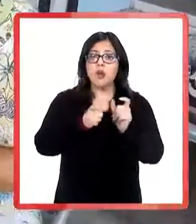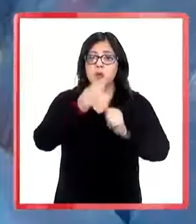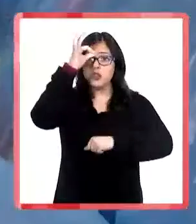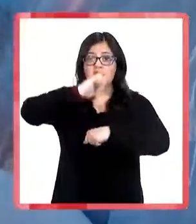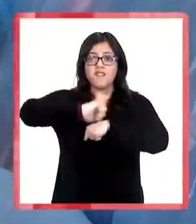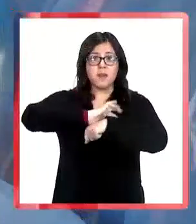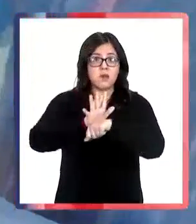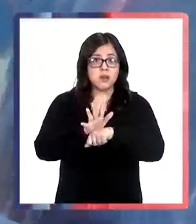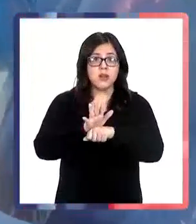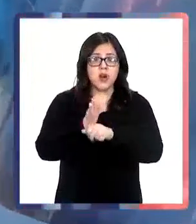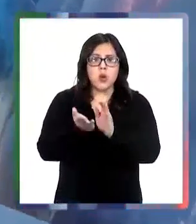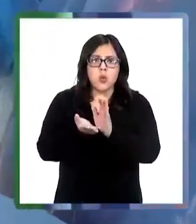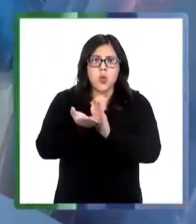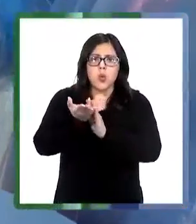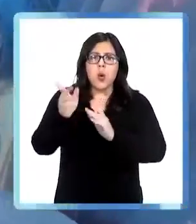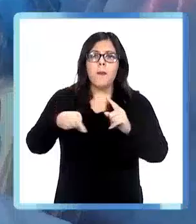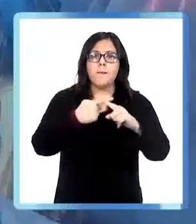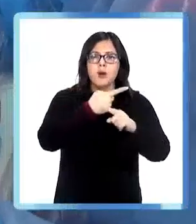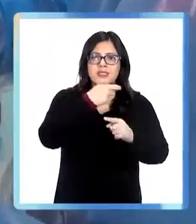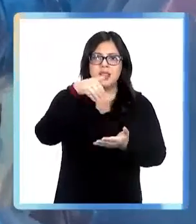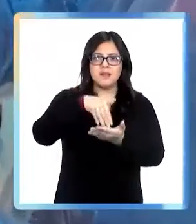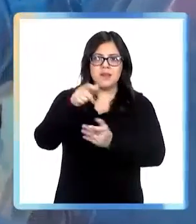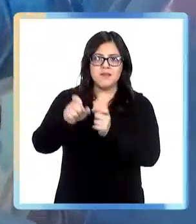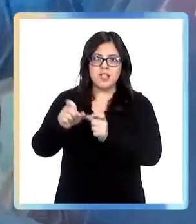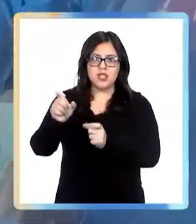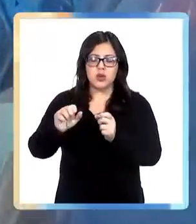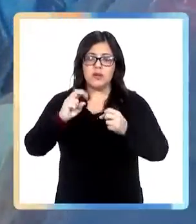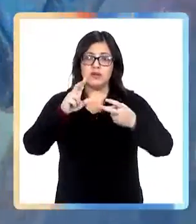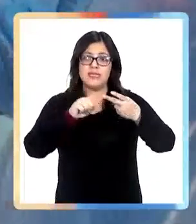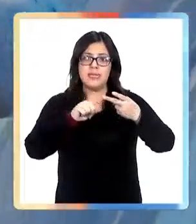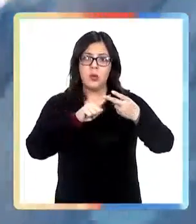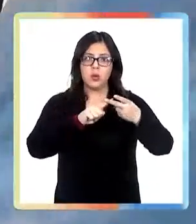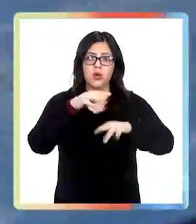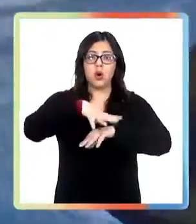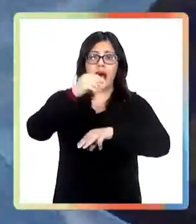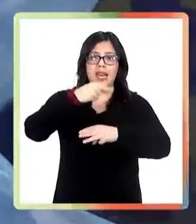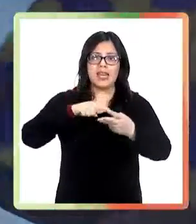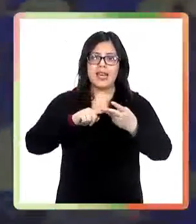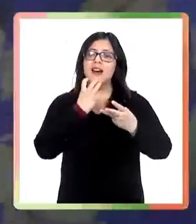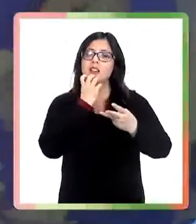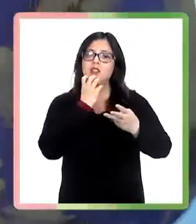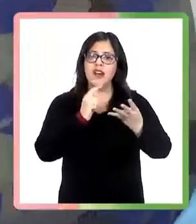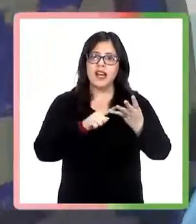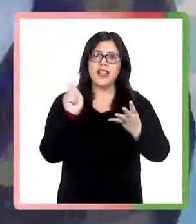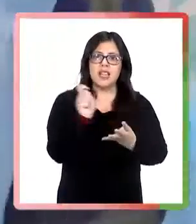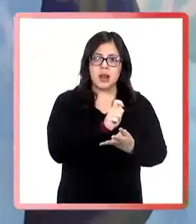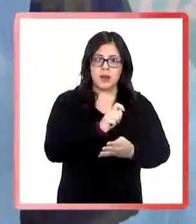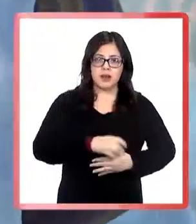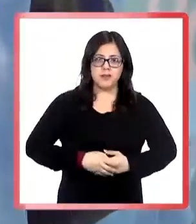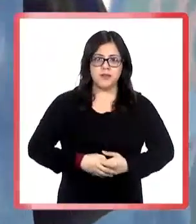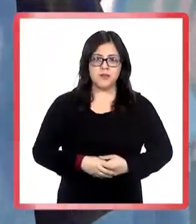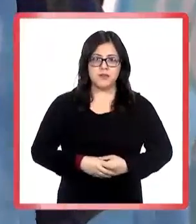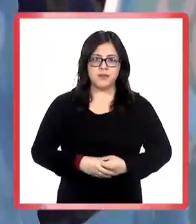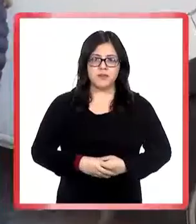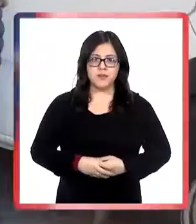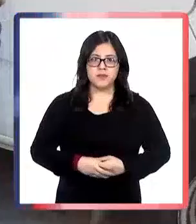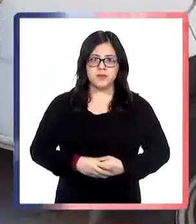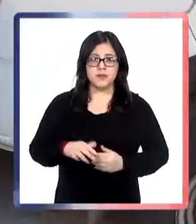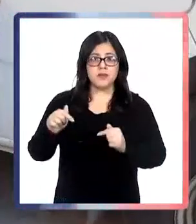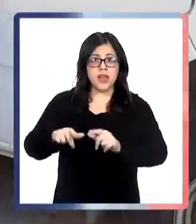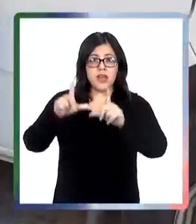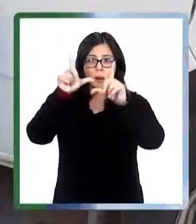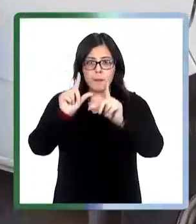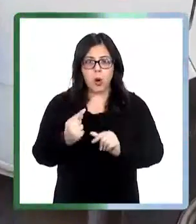incidencia actual más alta por cada 100.000 habitantes, seguida por Arica, Antofagasta y Tarapacá. Tenemos un